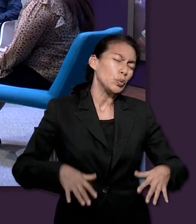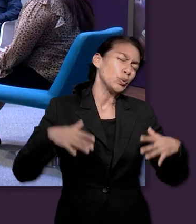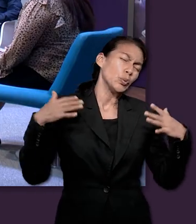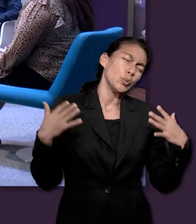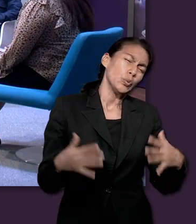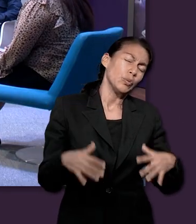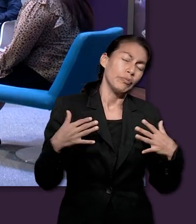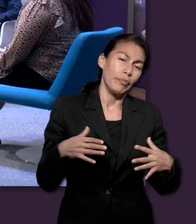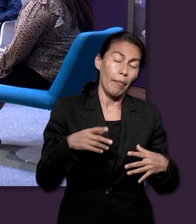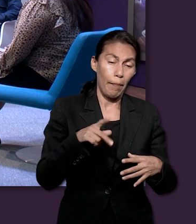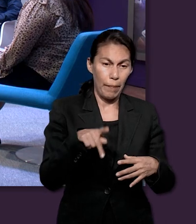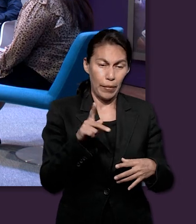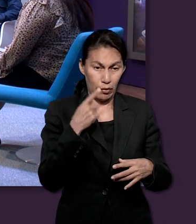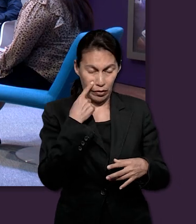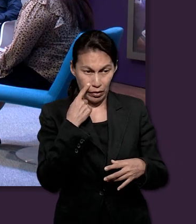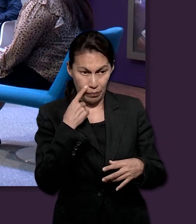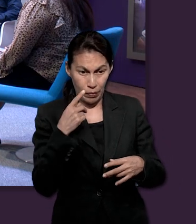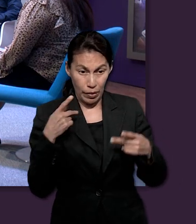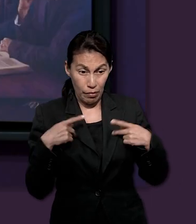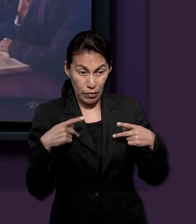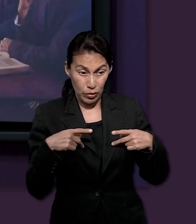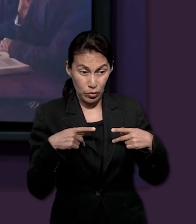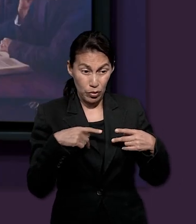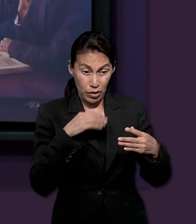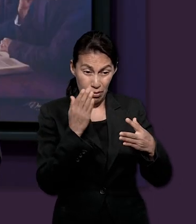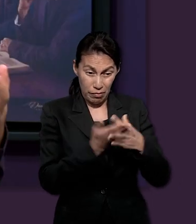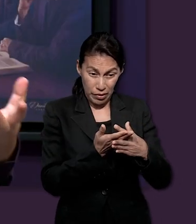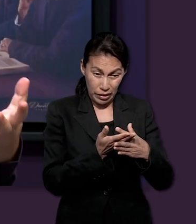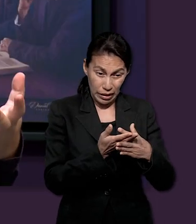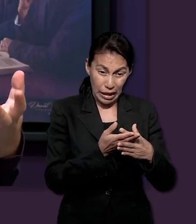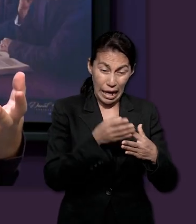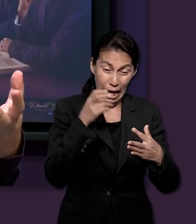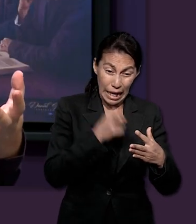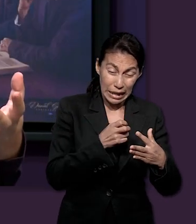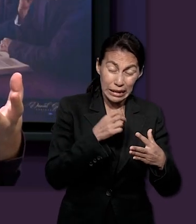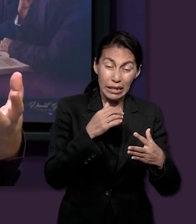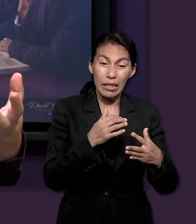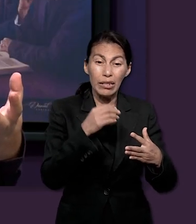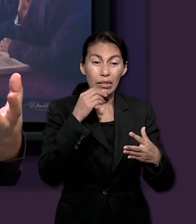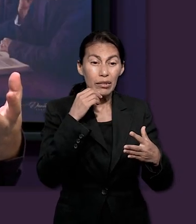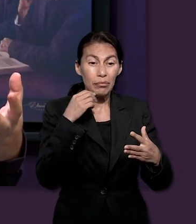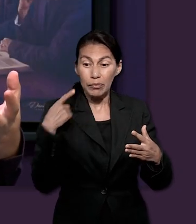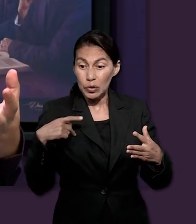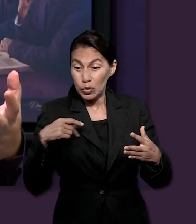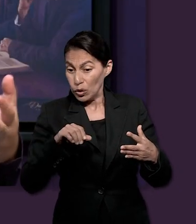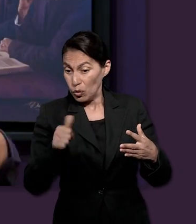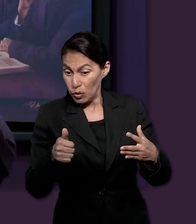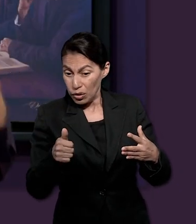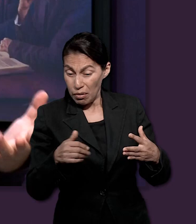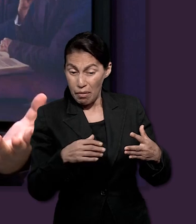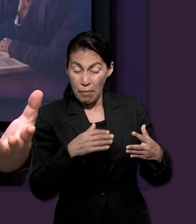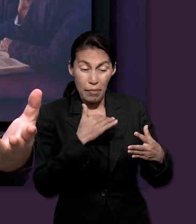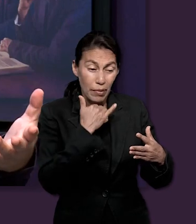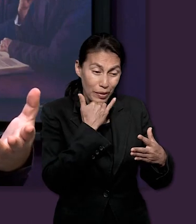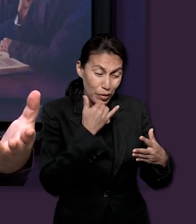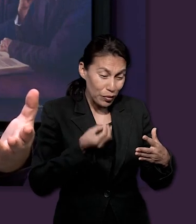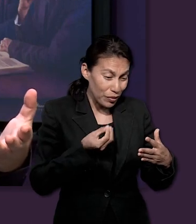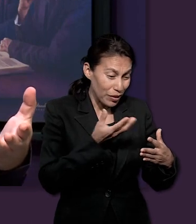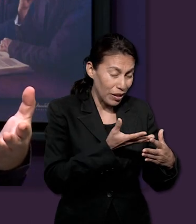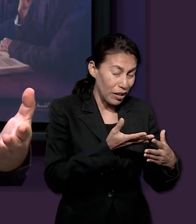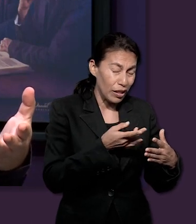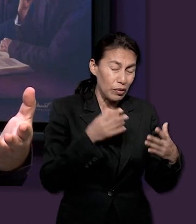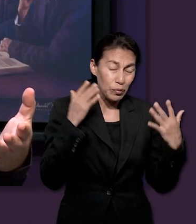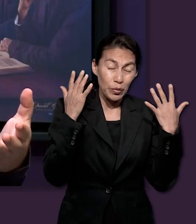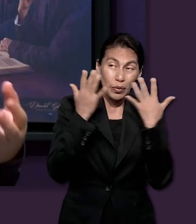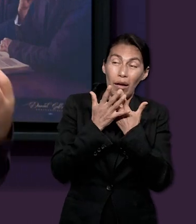el efecto que causan en el agresor. Porque a través del perdón, que esto se me hace una obra extraordinaria, para mí que es una obra del